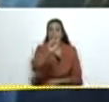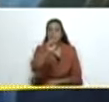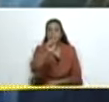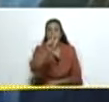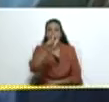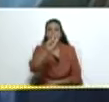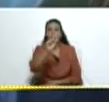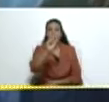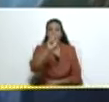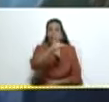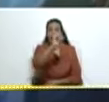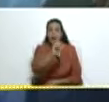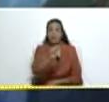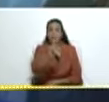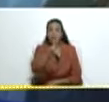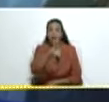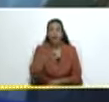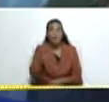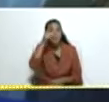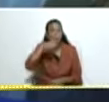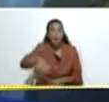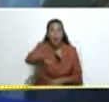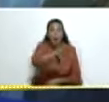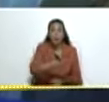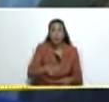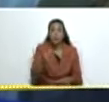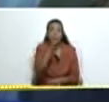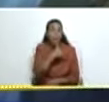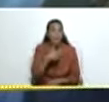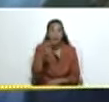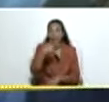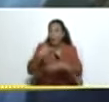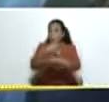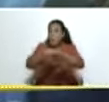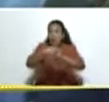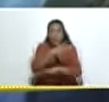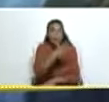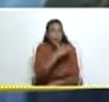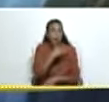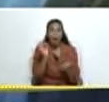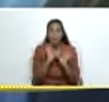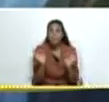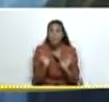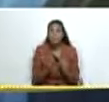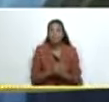Destruida. Destruida, sin gobierno, sin gobierno.